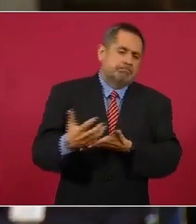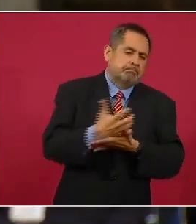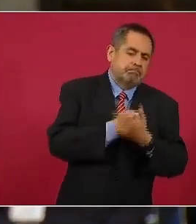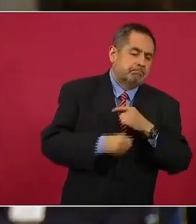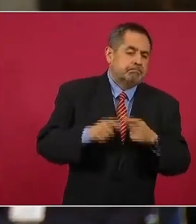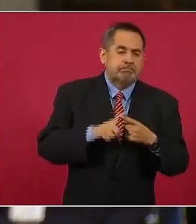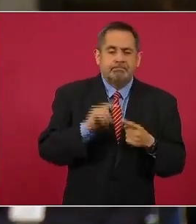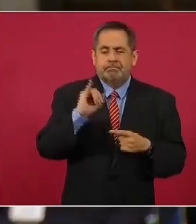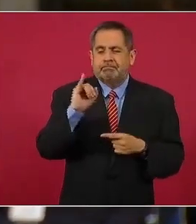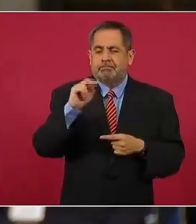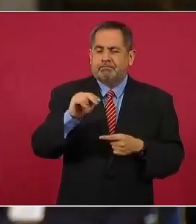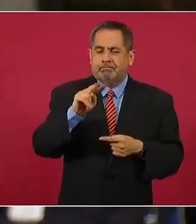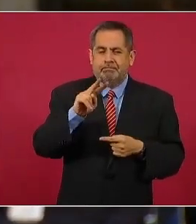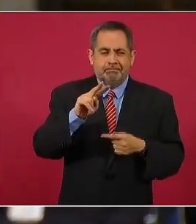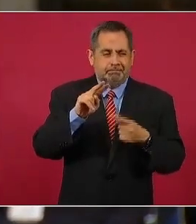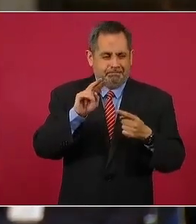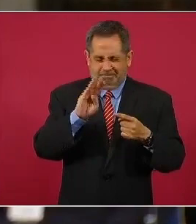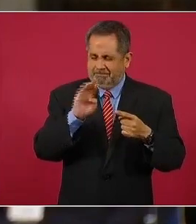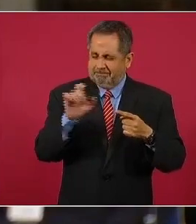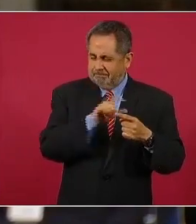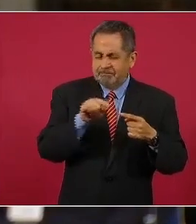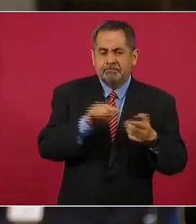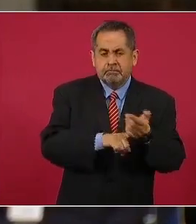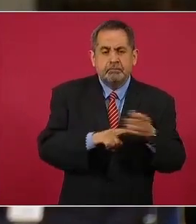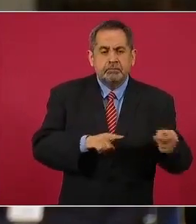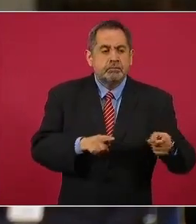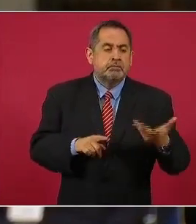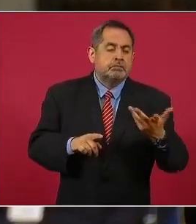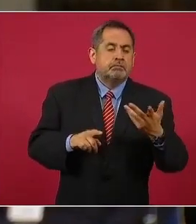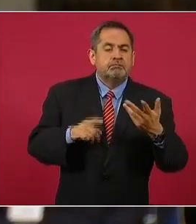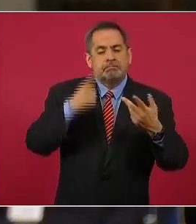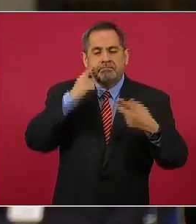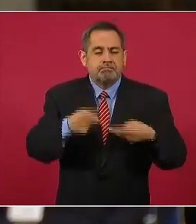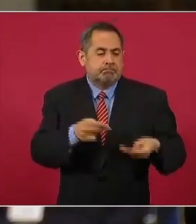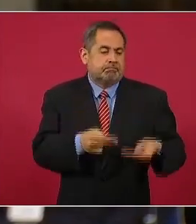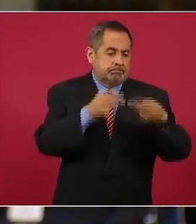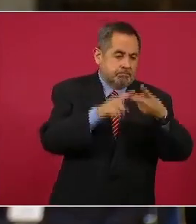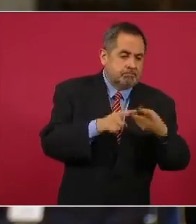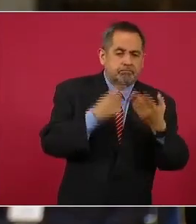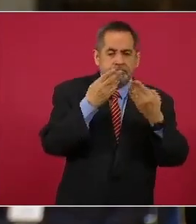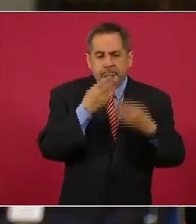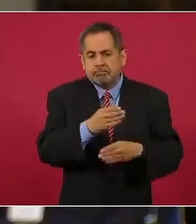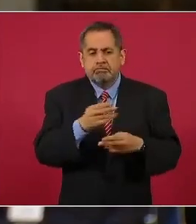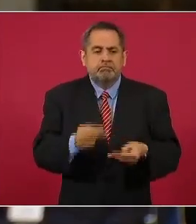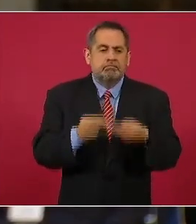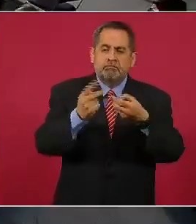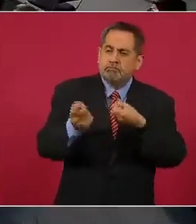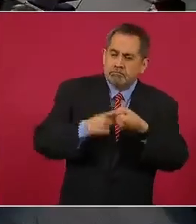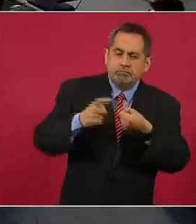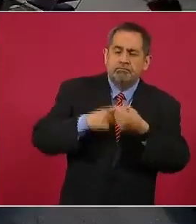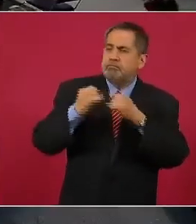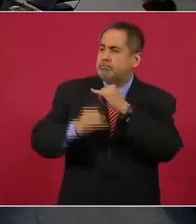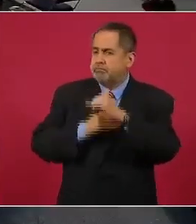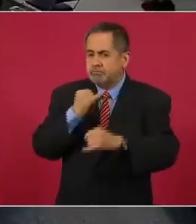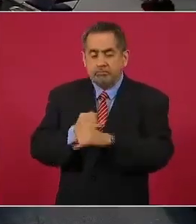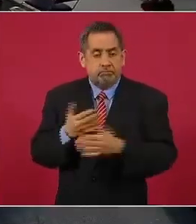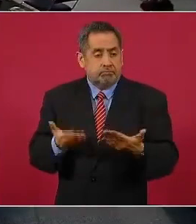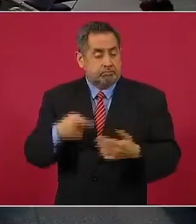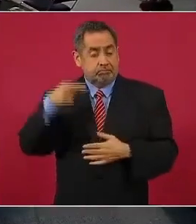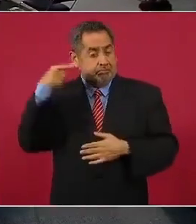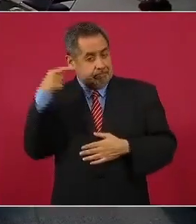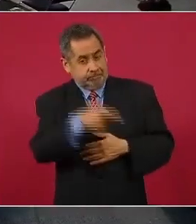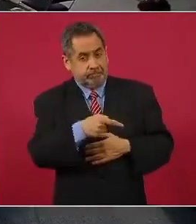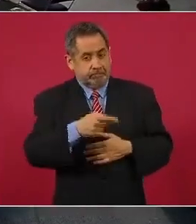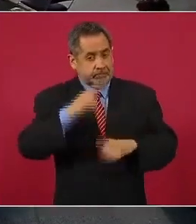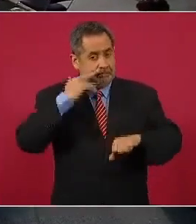Banco Invex se especializa en atender empresas, banca personal y banca transnacional, pero además es el